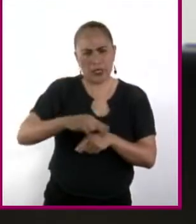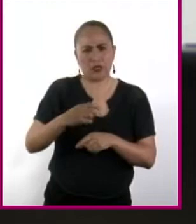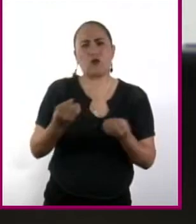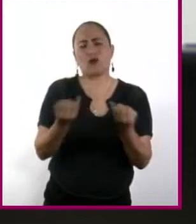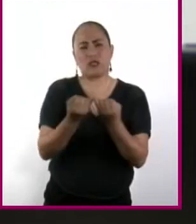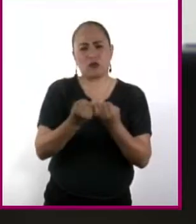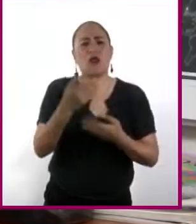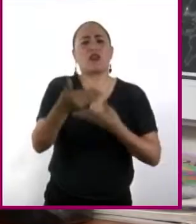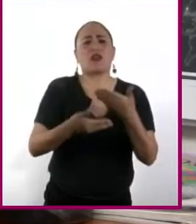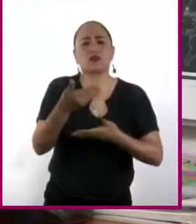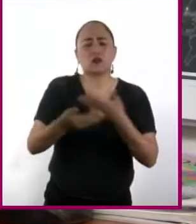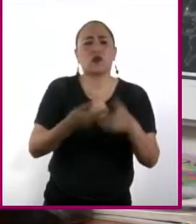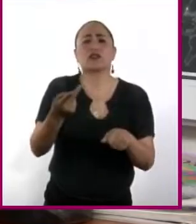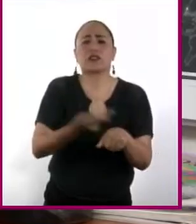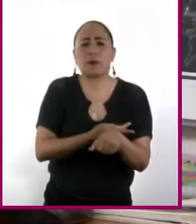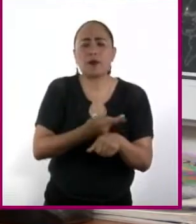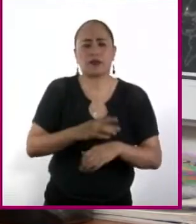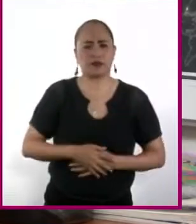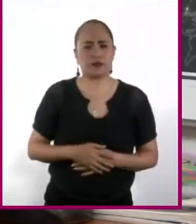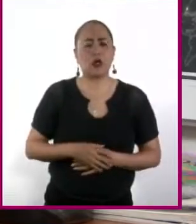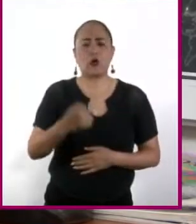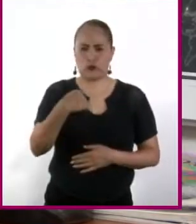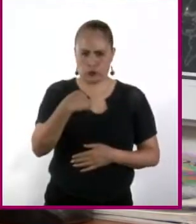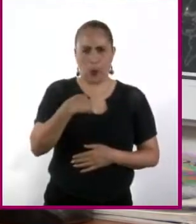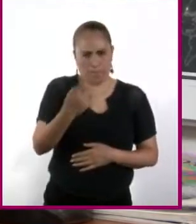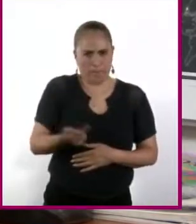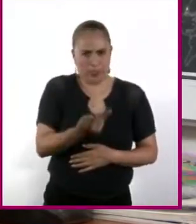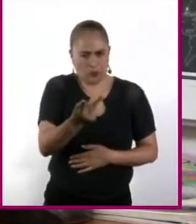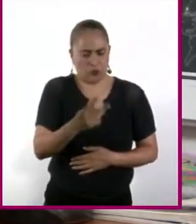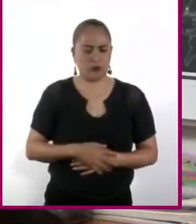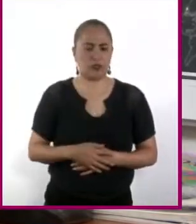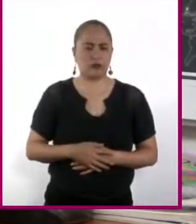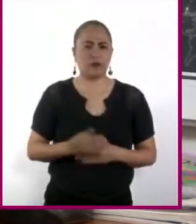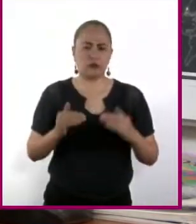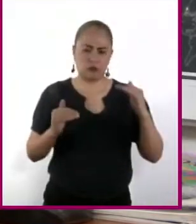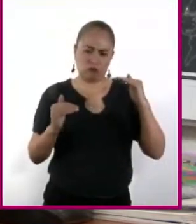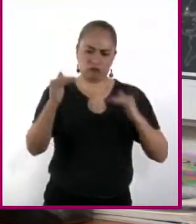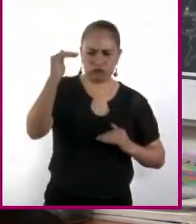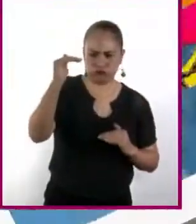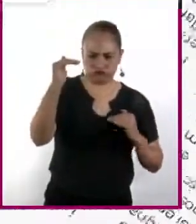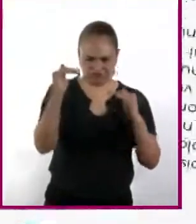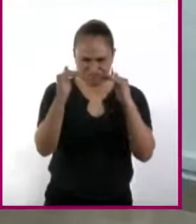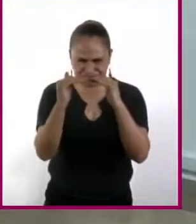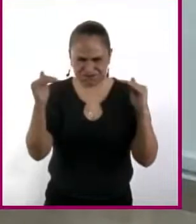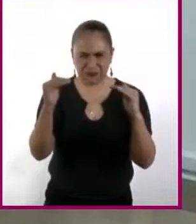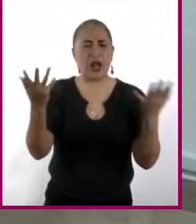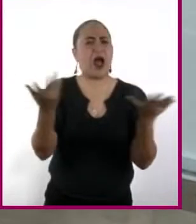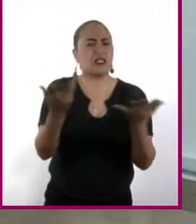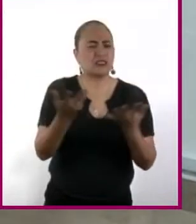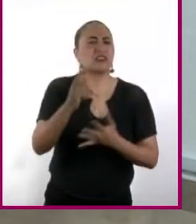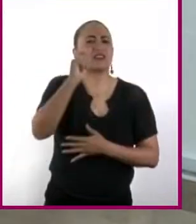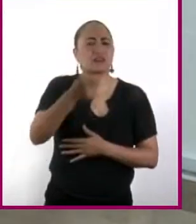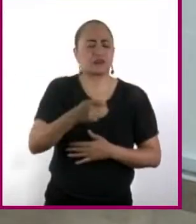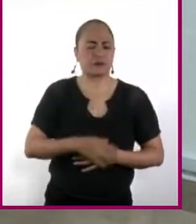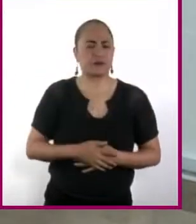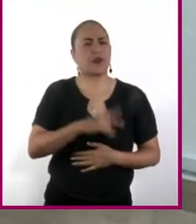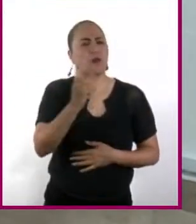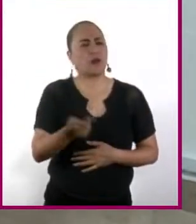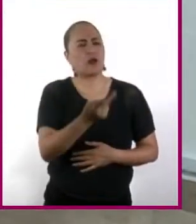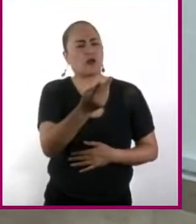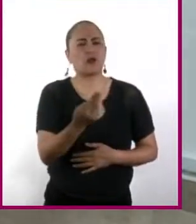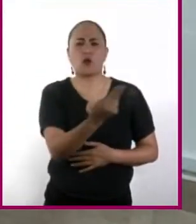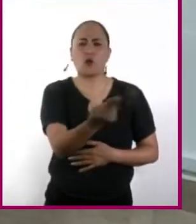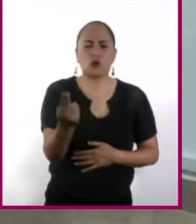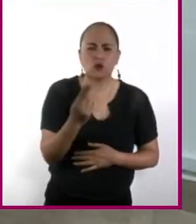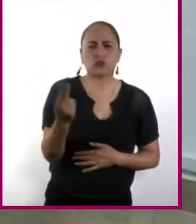sus consecuencias. Yo tengo otra pregunta. ¿Qué se hace para contrarrestarlas? Y entonces, ¿cuál pregunta consideran que